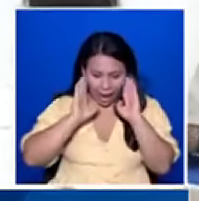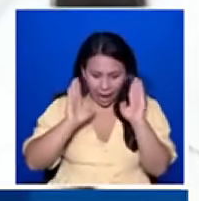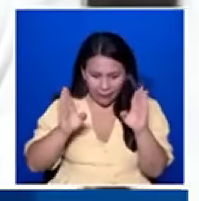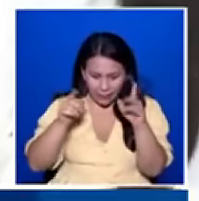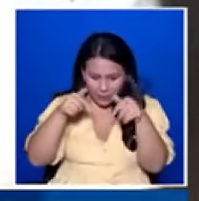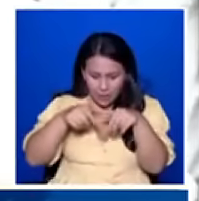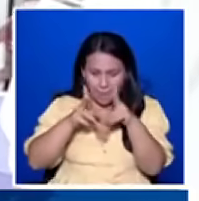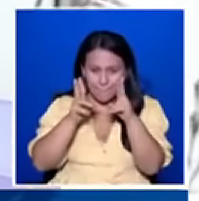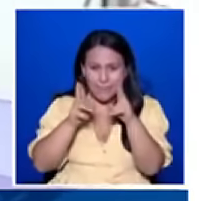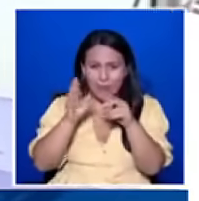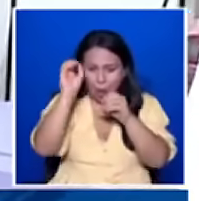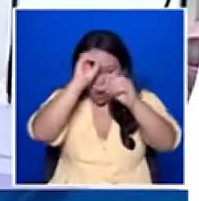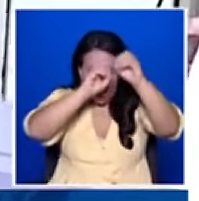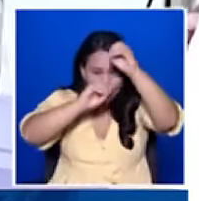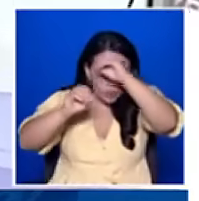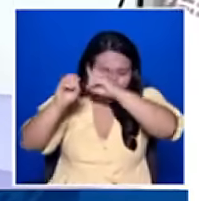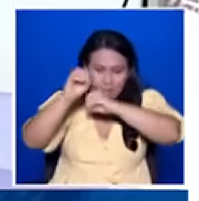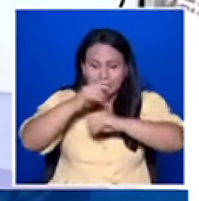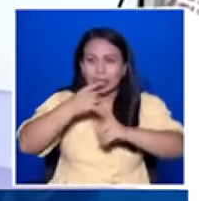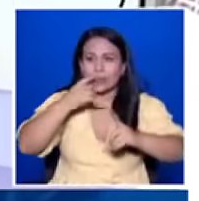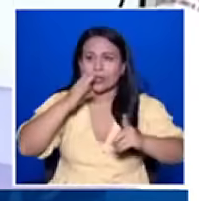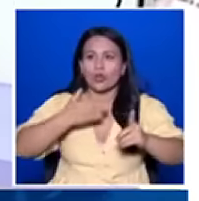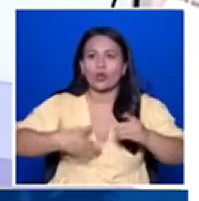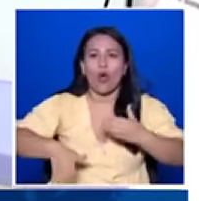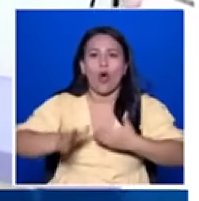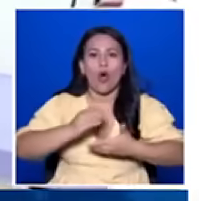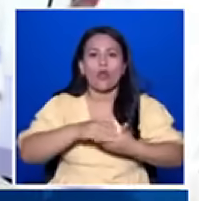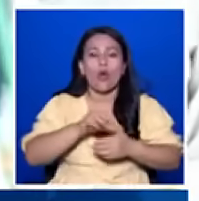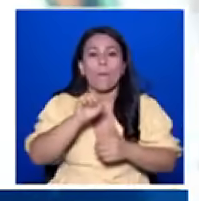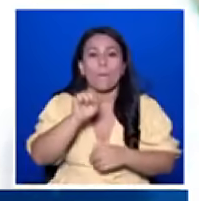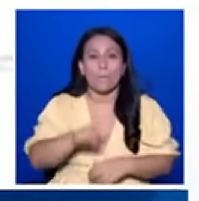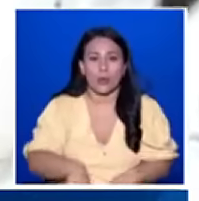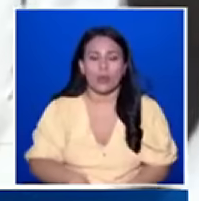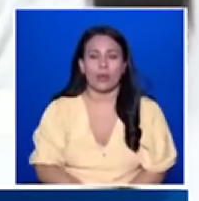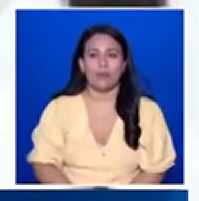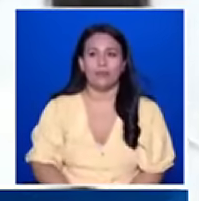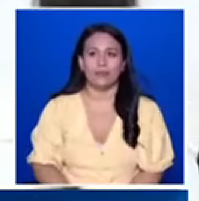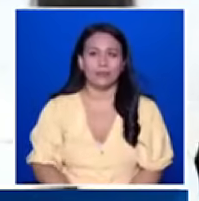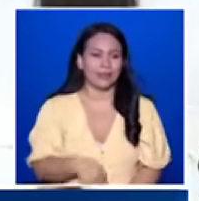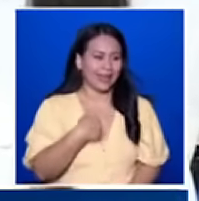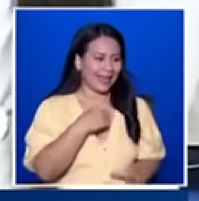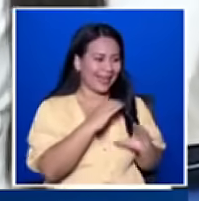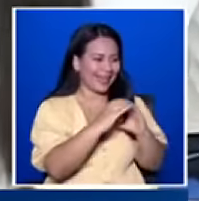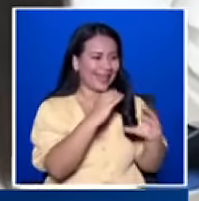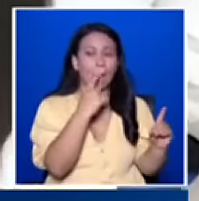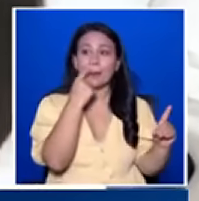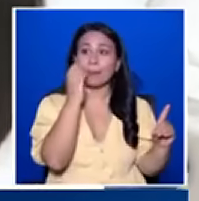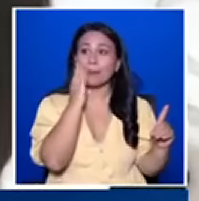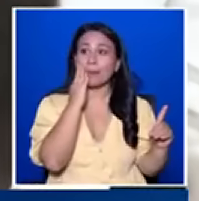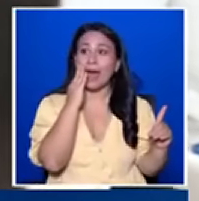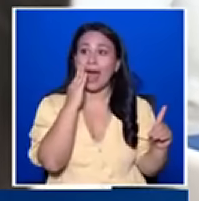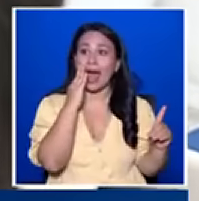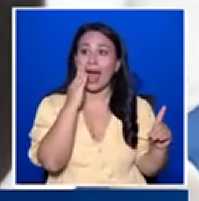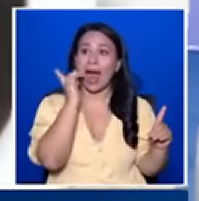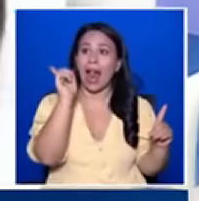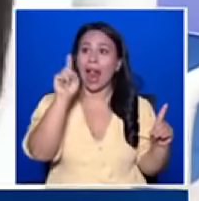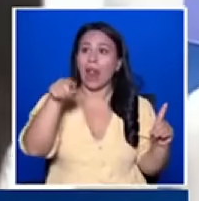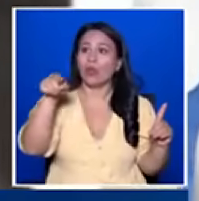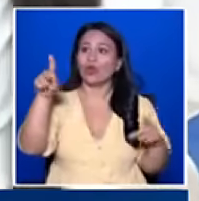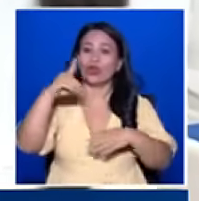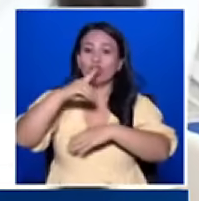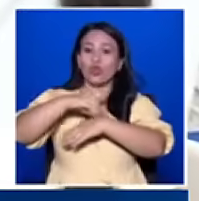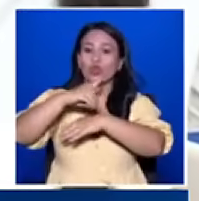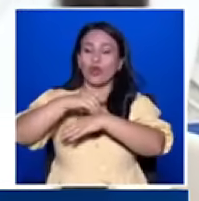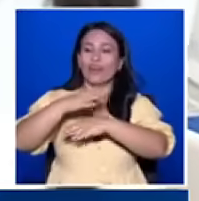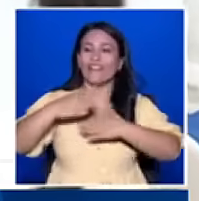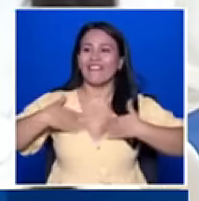mismo, justamente como observación, box y triaje. Y así los niños, por ejemplo, conversaba también en el trascámaras con usted y otros doctores